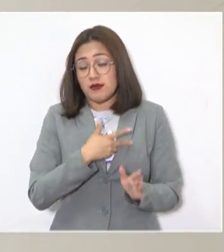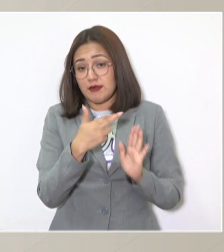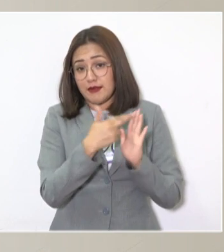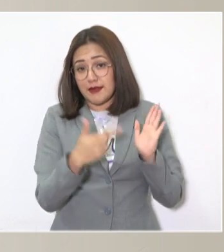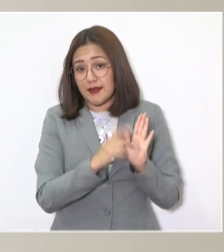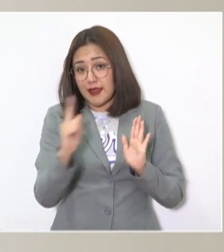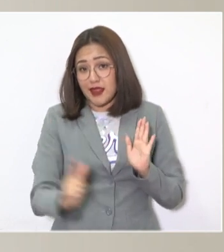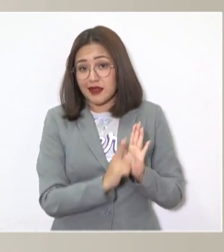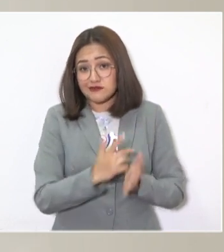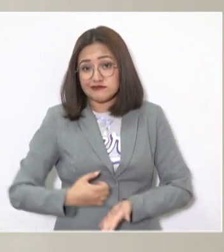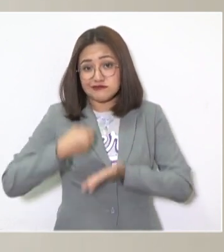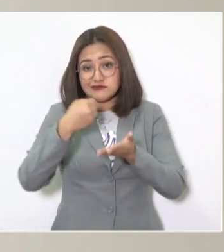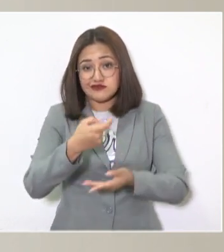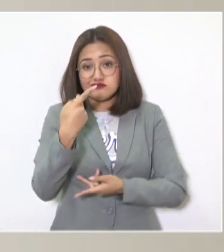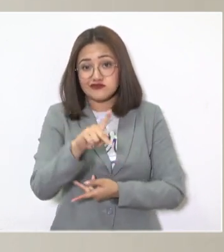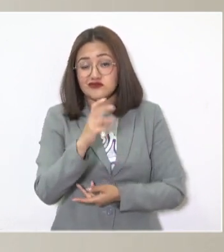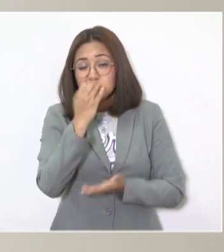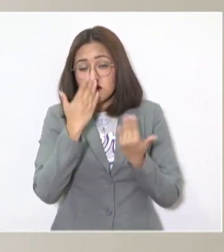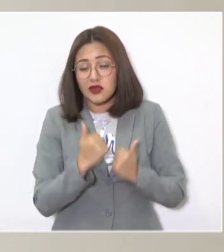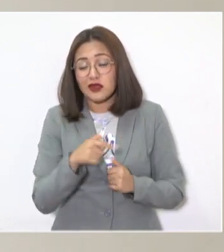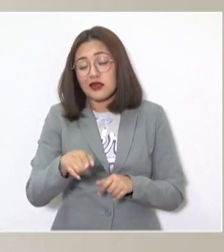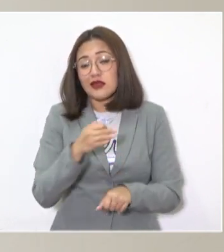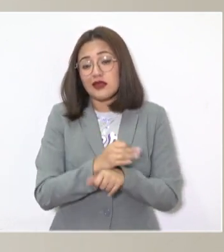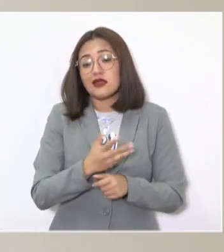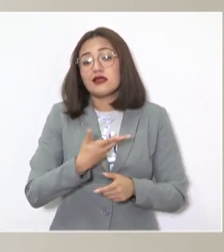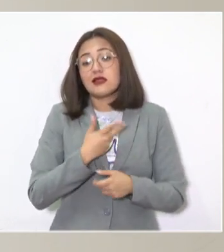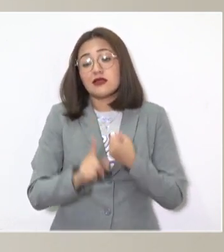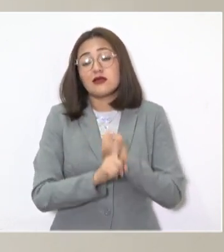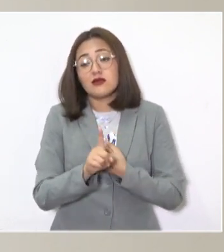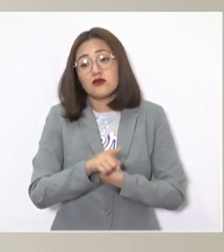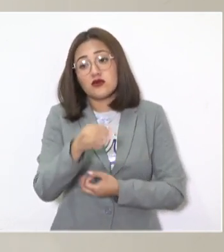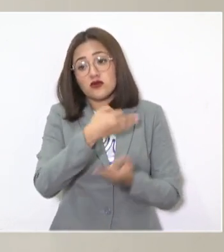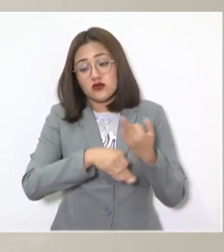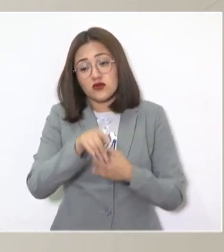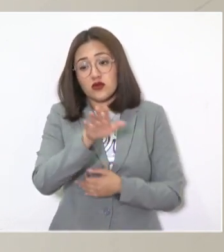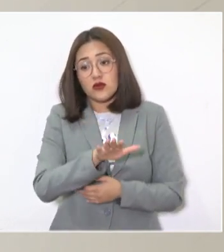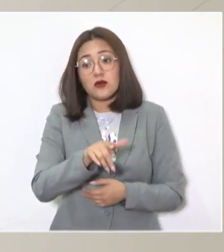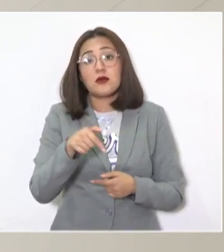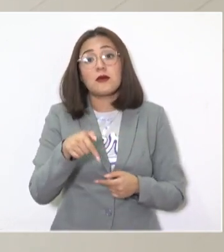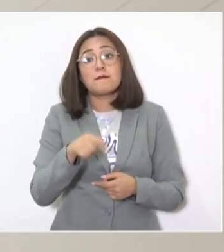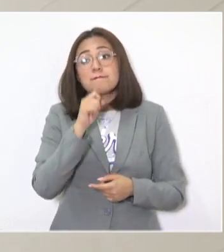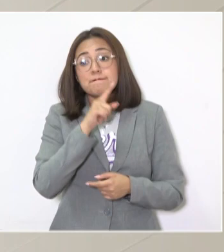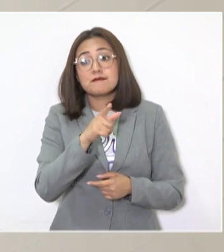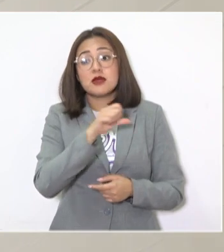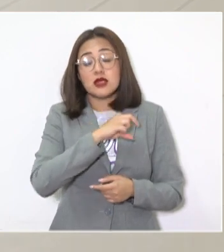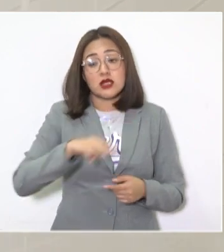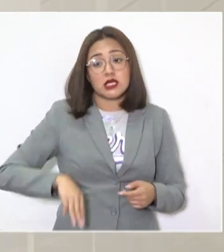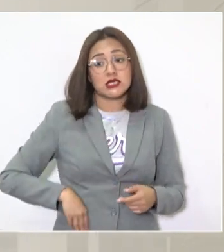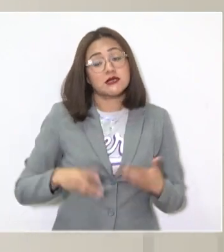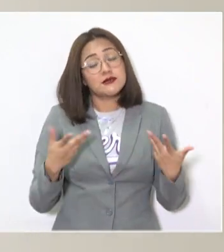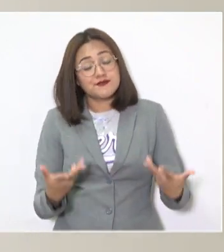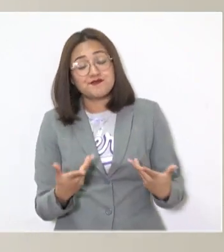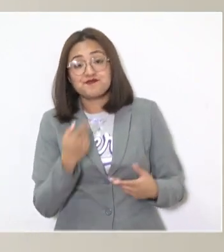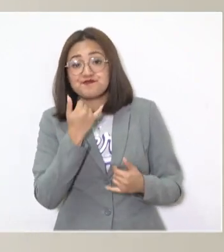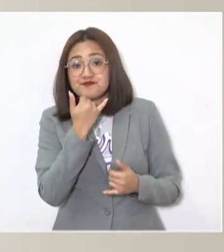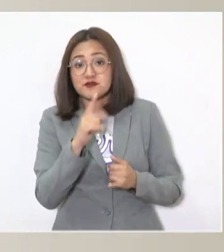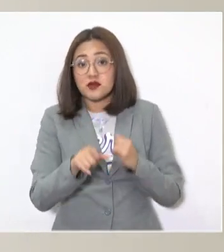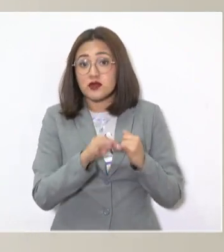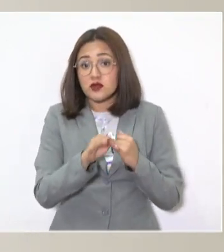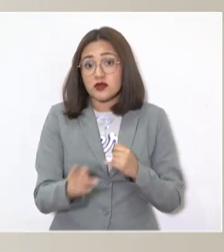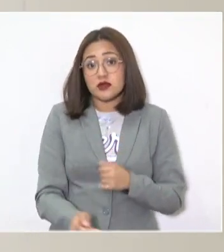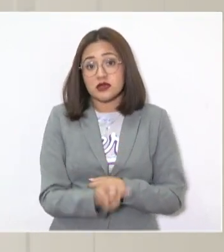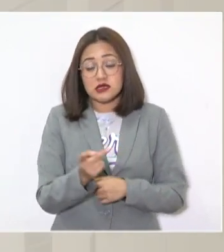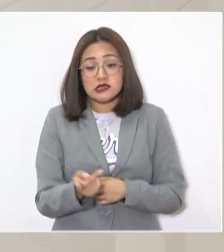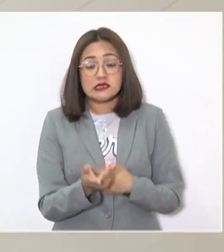la Ley de Ingresos del municipio, lo que podría derivar en un daño patrimonial a las arcas del ayuntamiento. Y si me permite una última